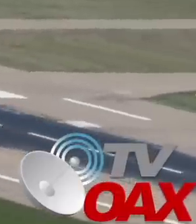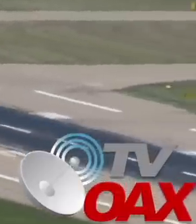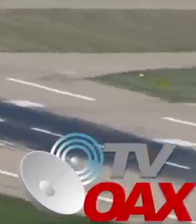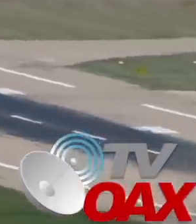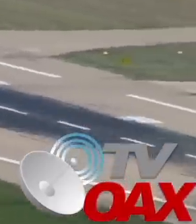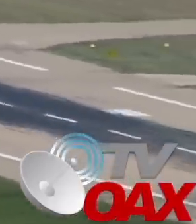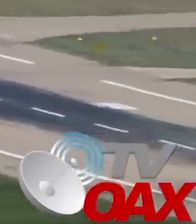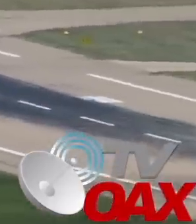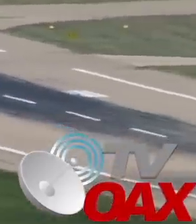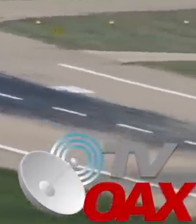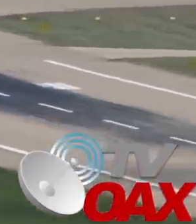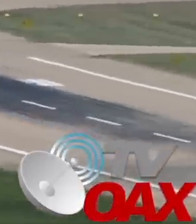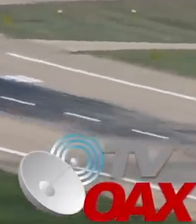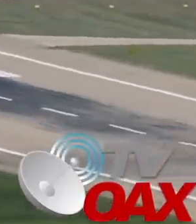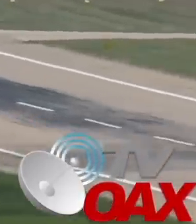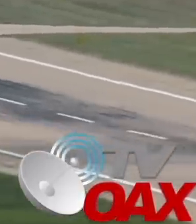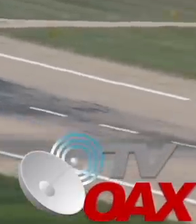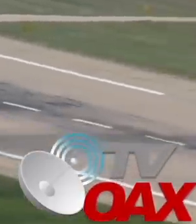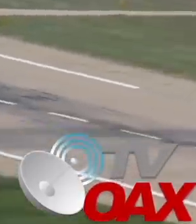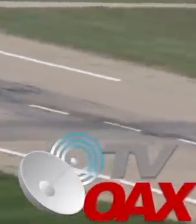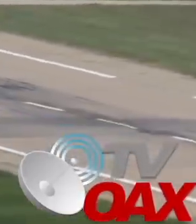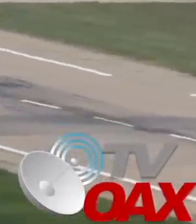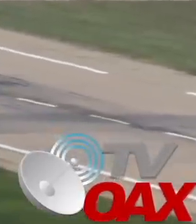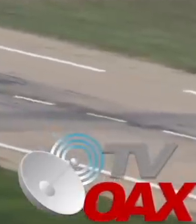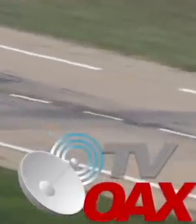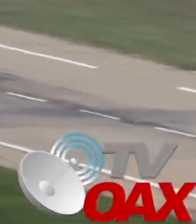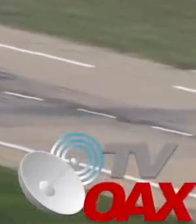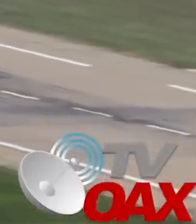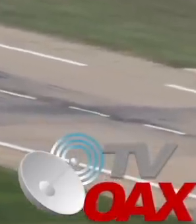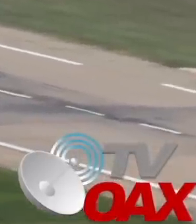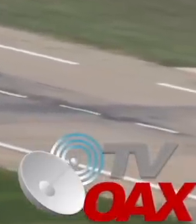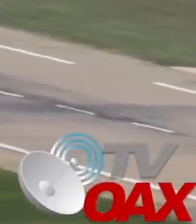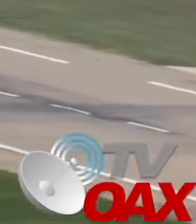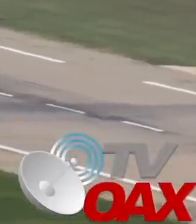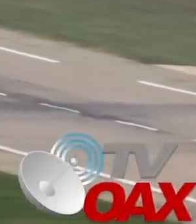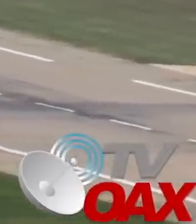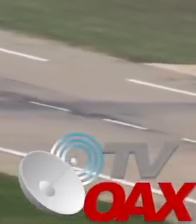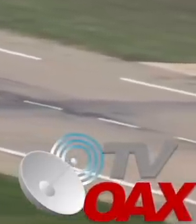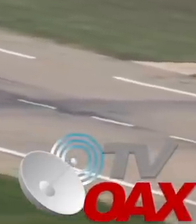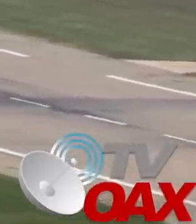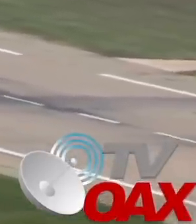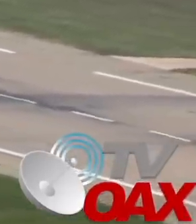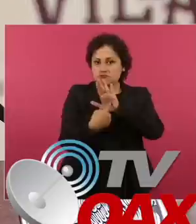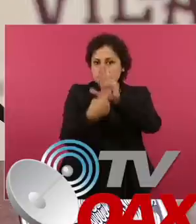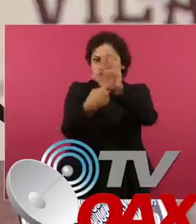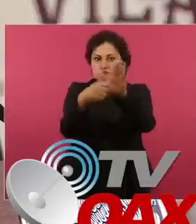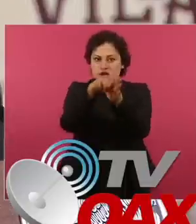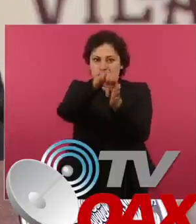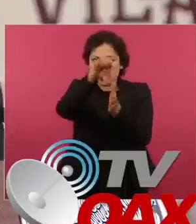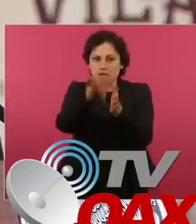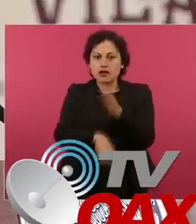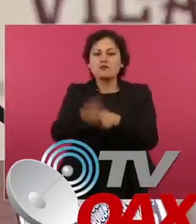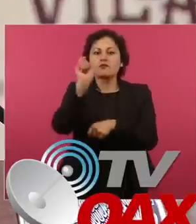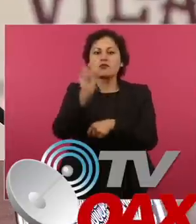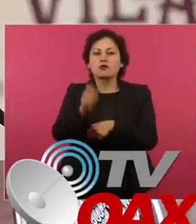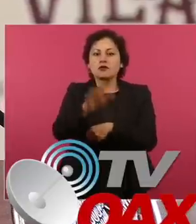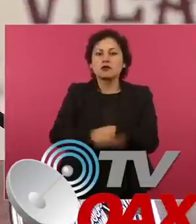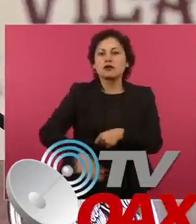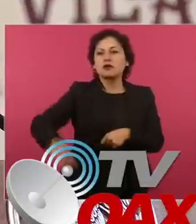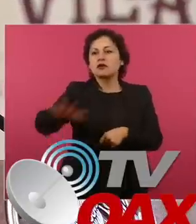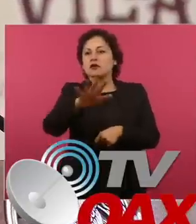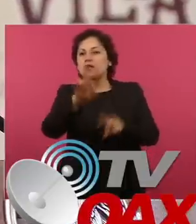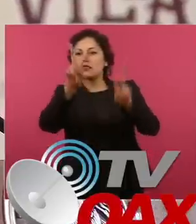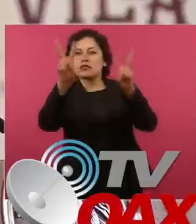beneficiaron a más de 7.000 trabajadores. Los ex empleados, así como los pilotos